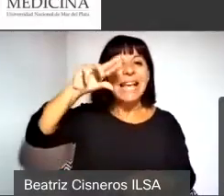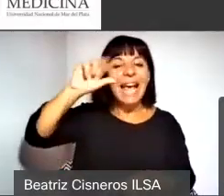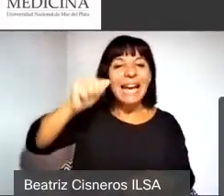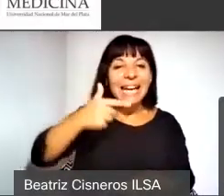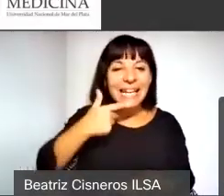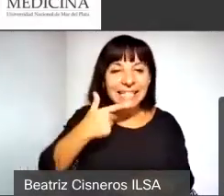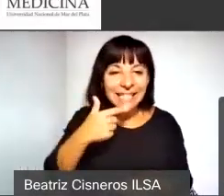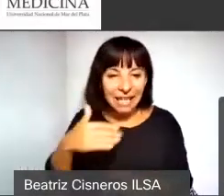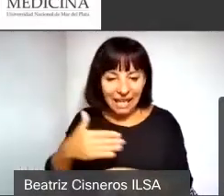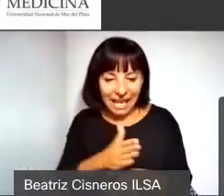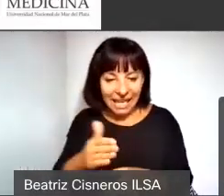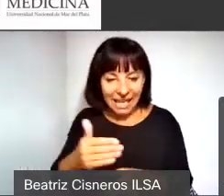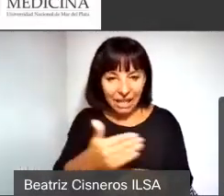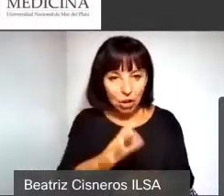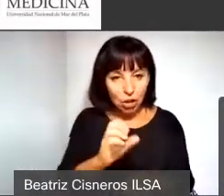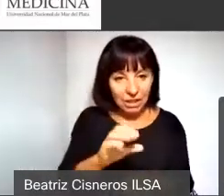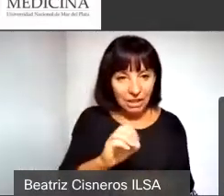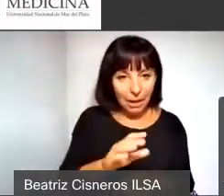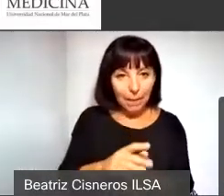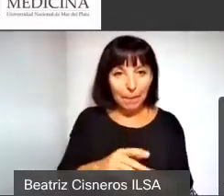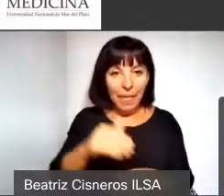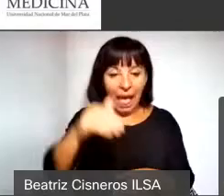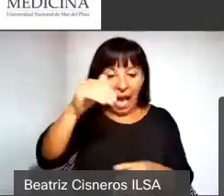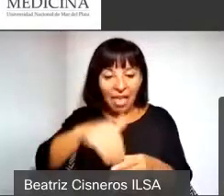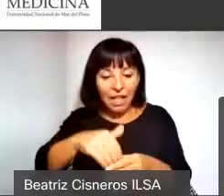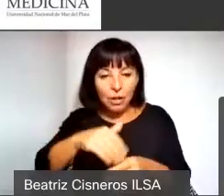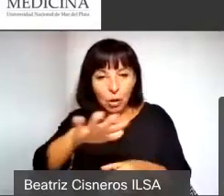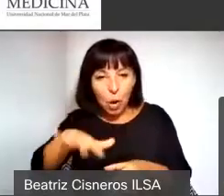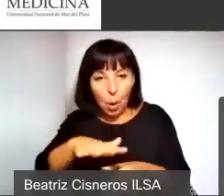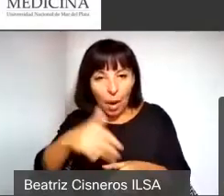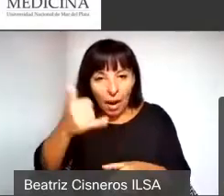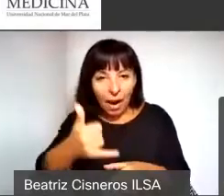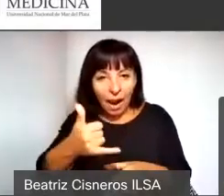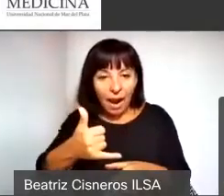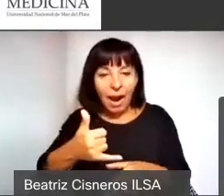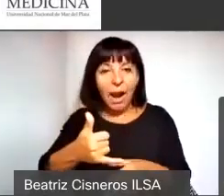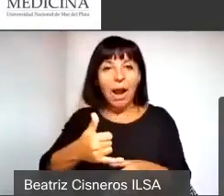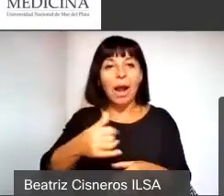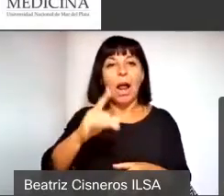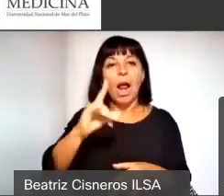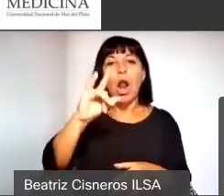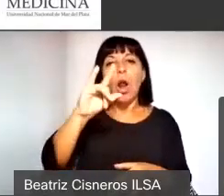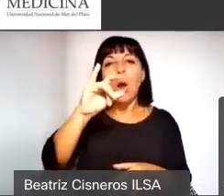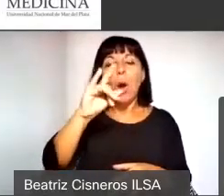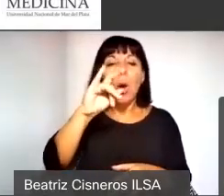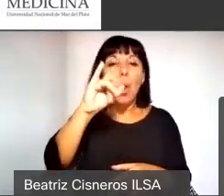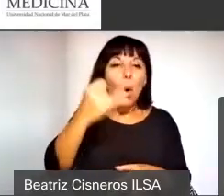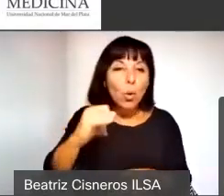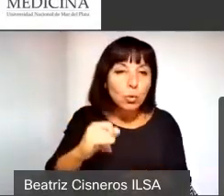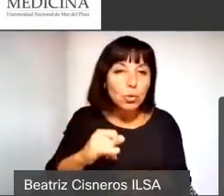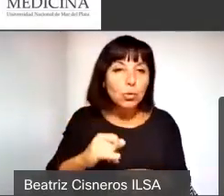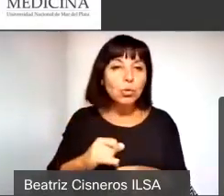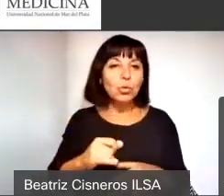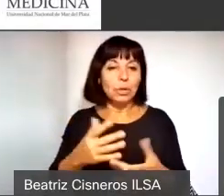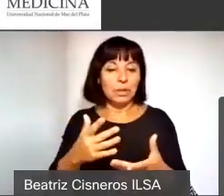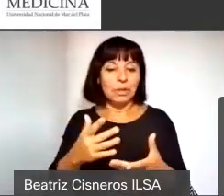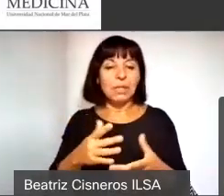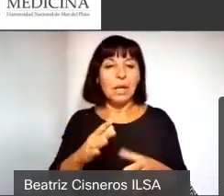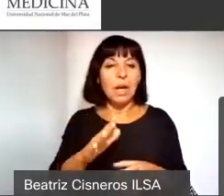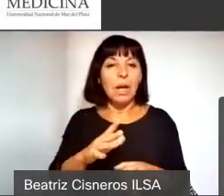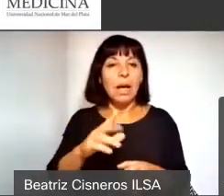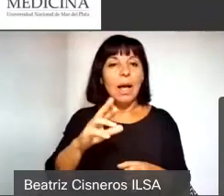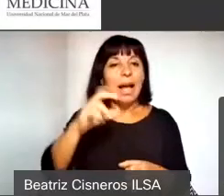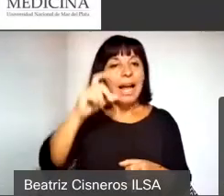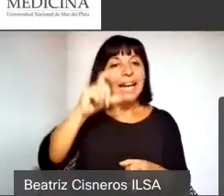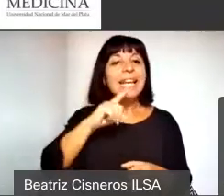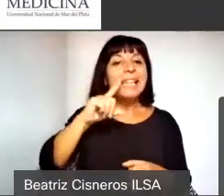Existe un espacio interior dentro de estos retículos que recibe el nombre de luz del retículo endoplásmico, que puede ser luz del retículo